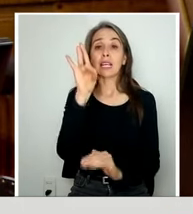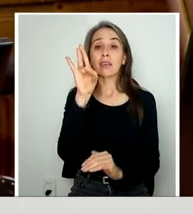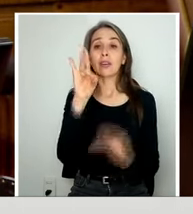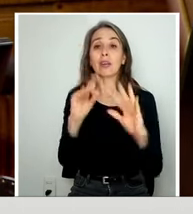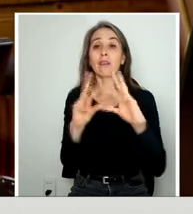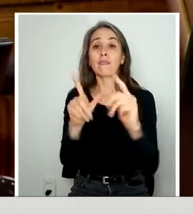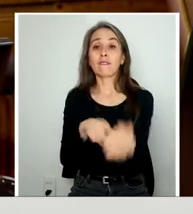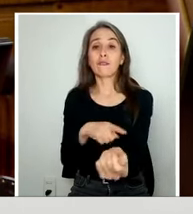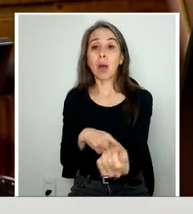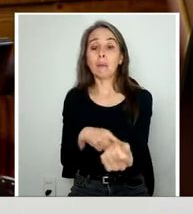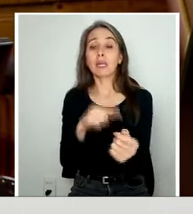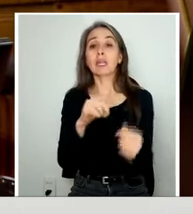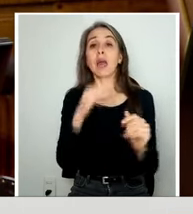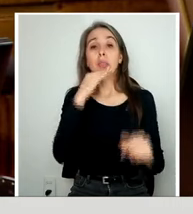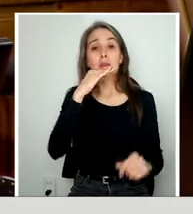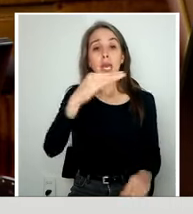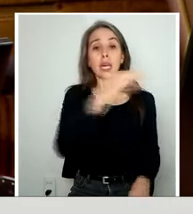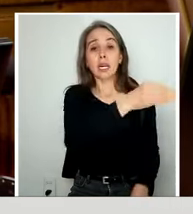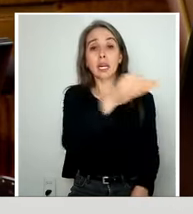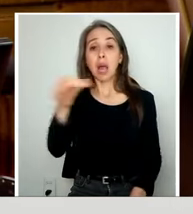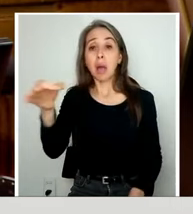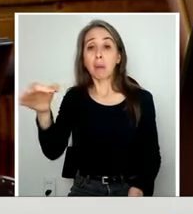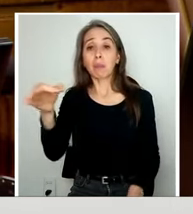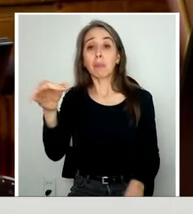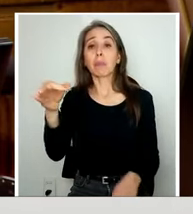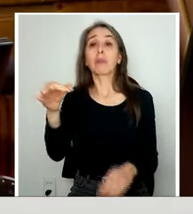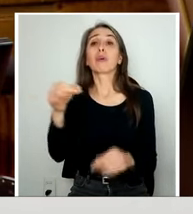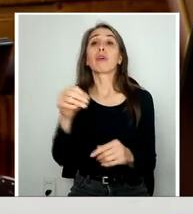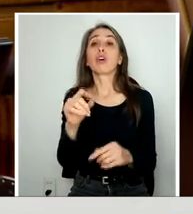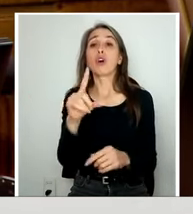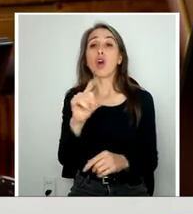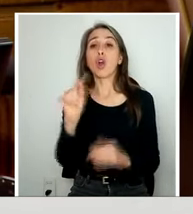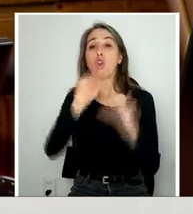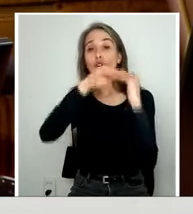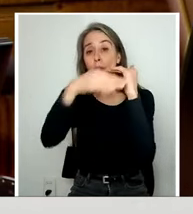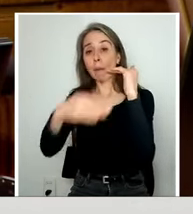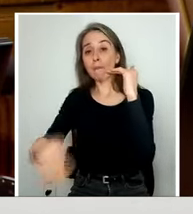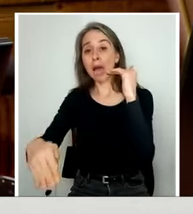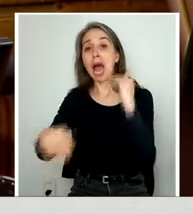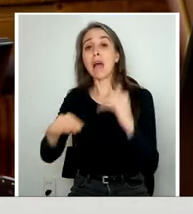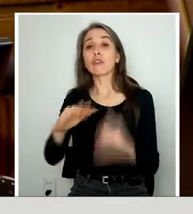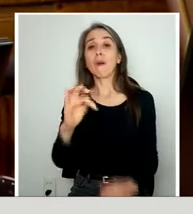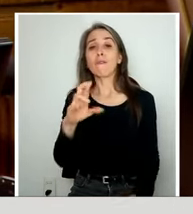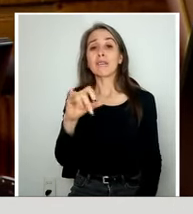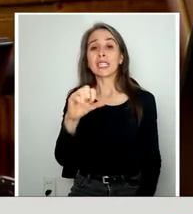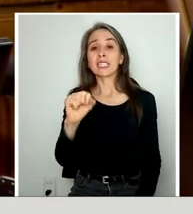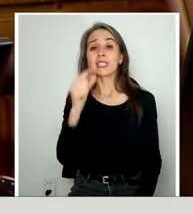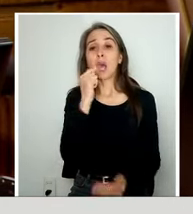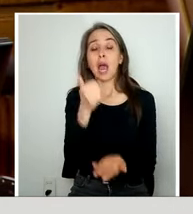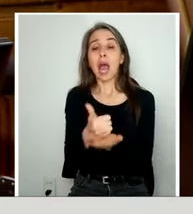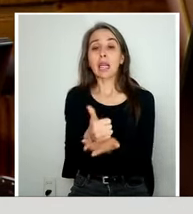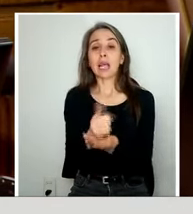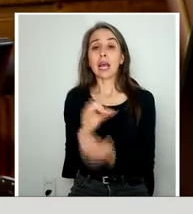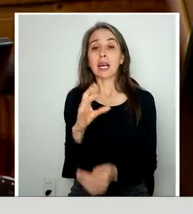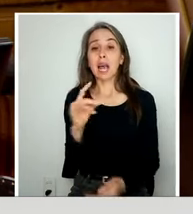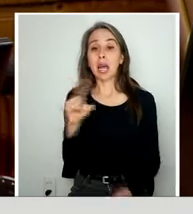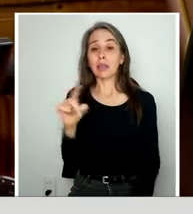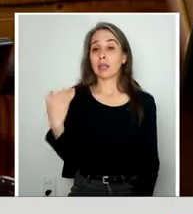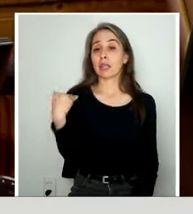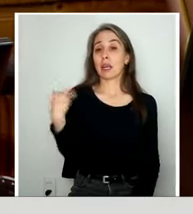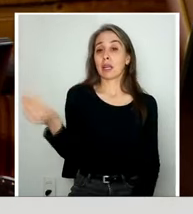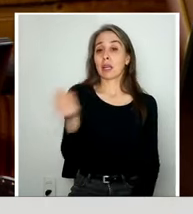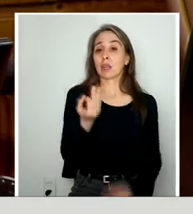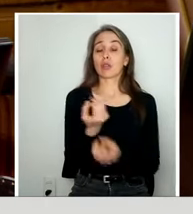los sectores Rurales en este caso estoy hablando del sector los bajos de la comuna de Grecia representados por su alcalde Miguel Cárdenas no puedan